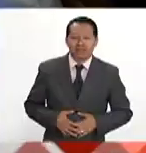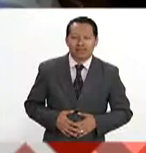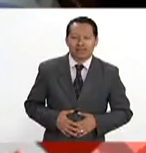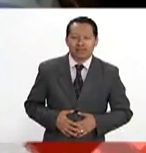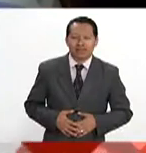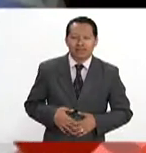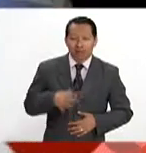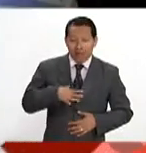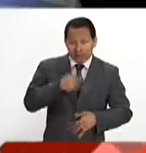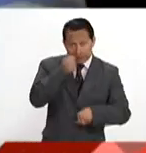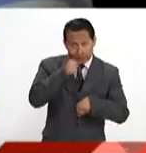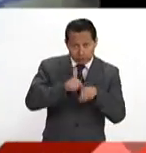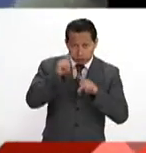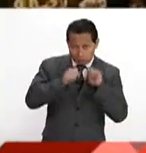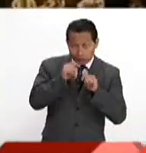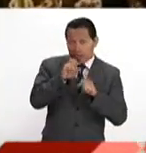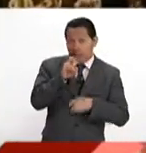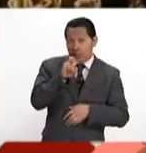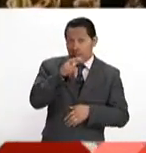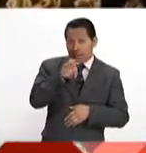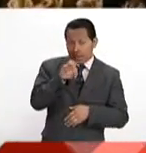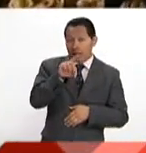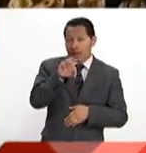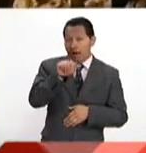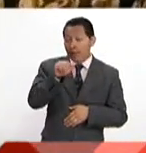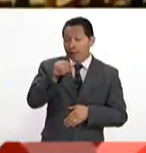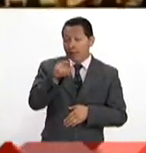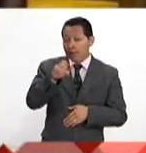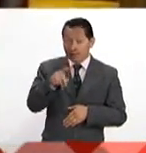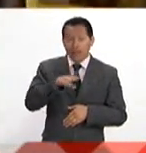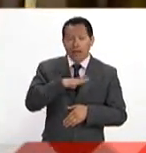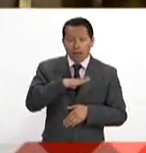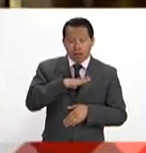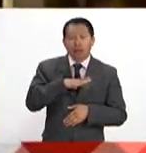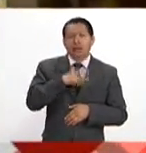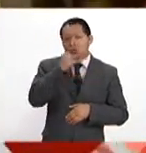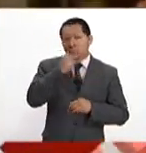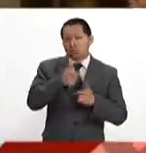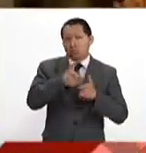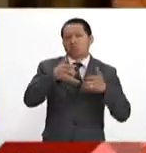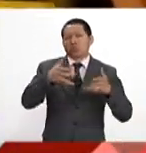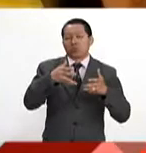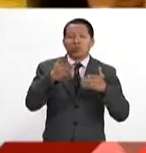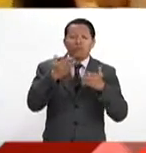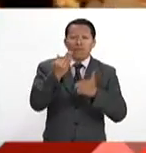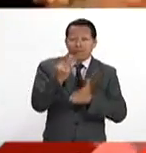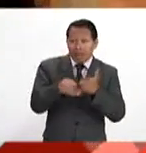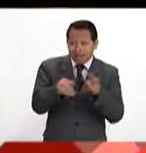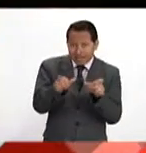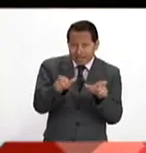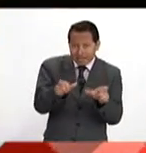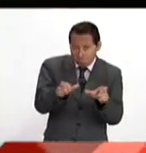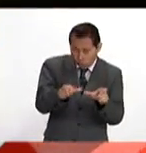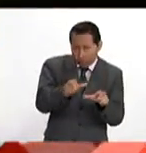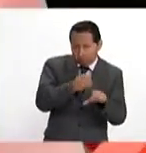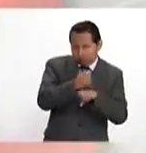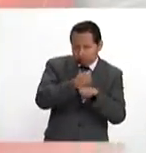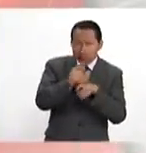El secretario de Turismo, Enrique de la Madrid, aseguró que este sector crece pese a la inseguridad en algunos puntos del